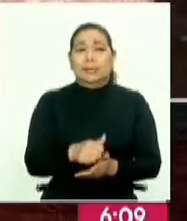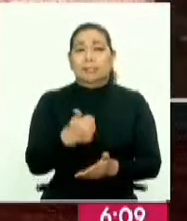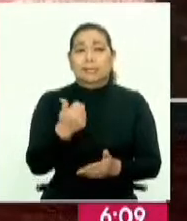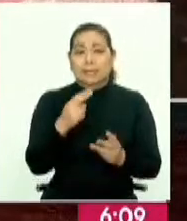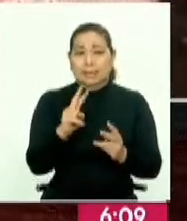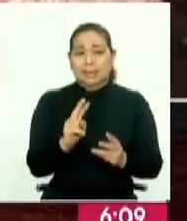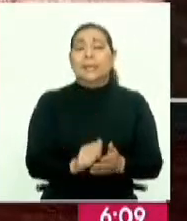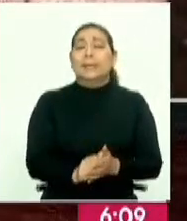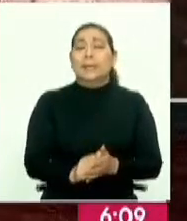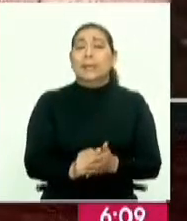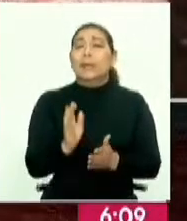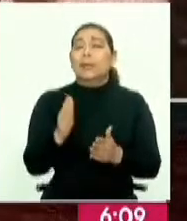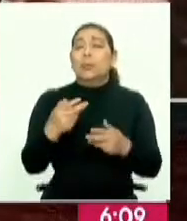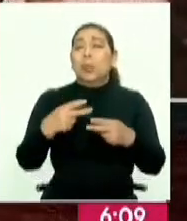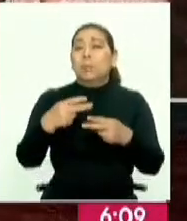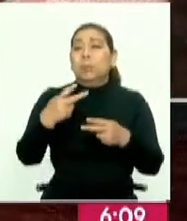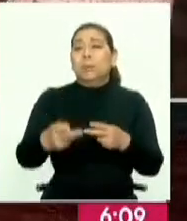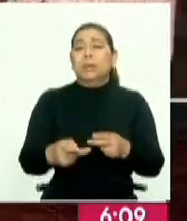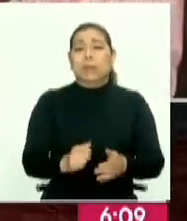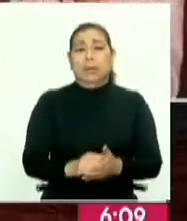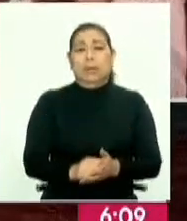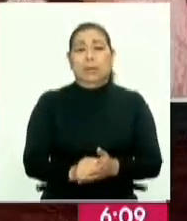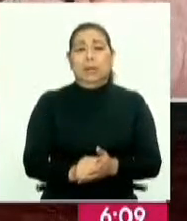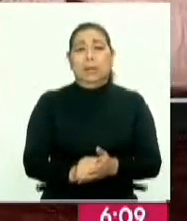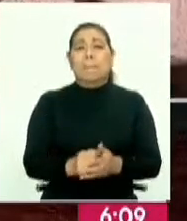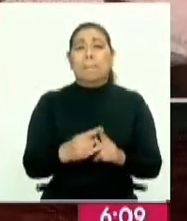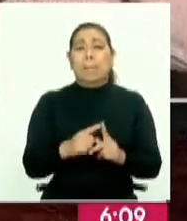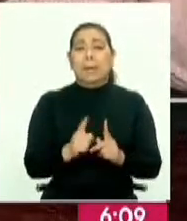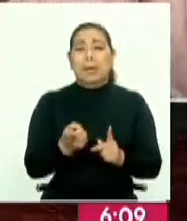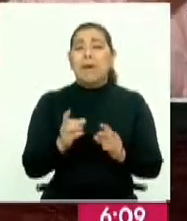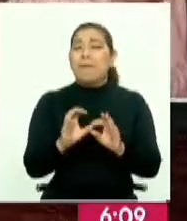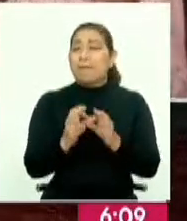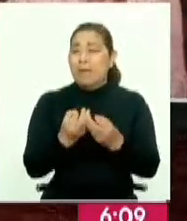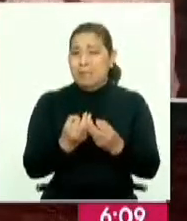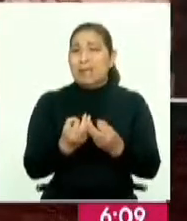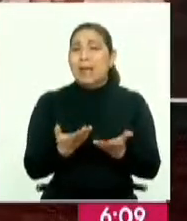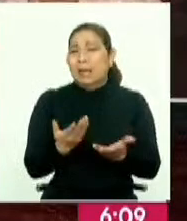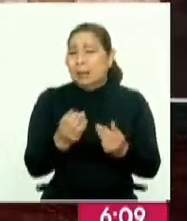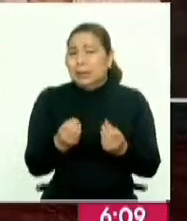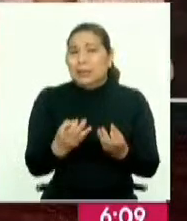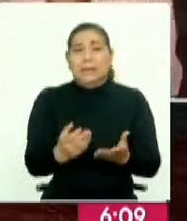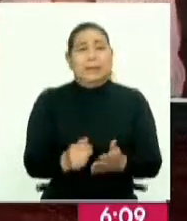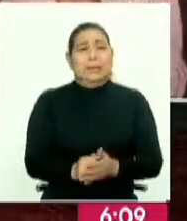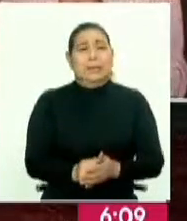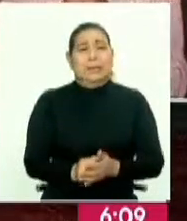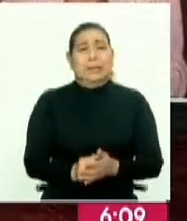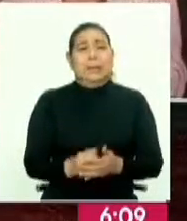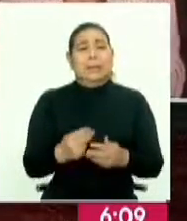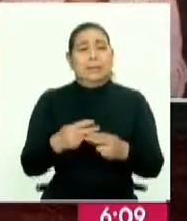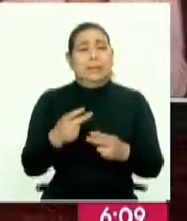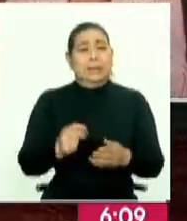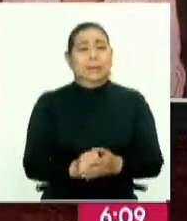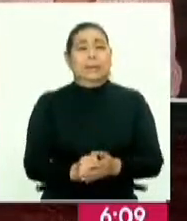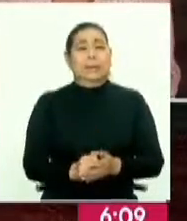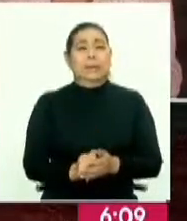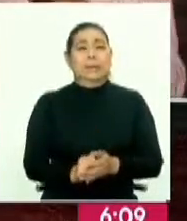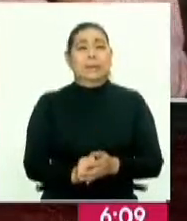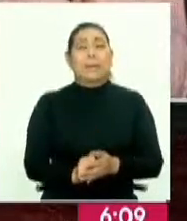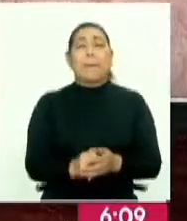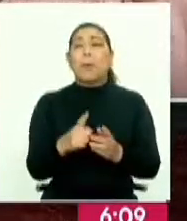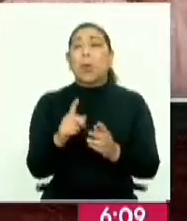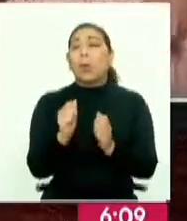para allá ahí está la vecina paula con un esposo palermo que son unas familias numerosas acá tengo a mi vecina que son janet